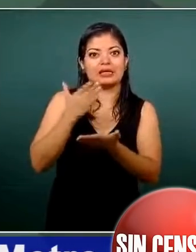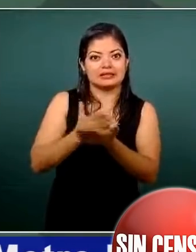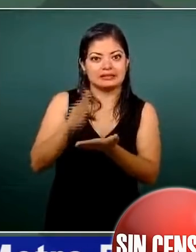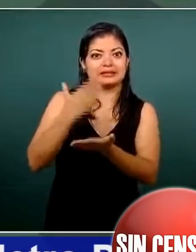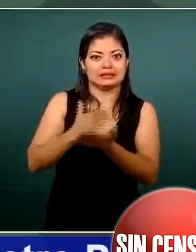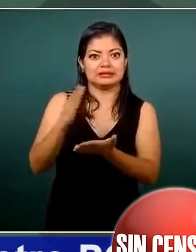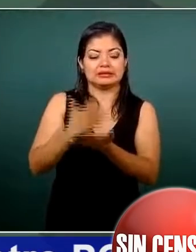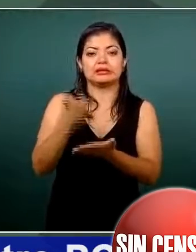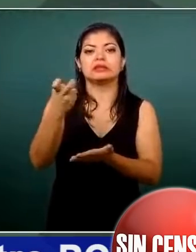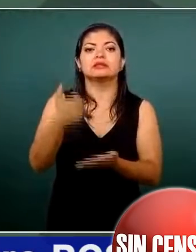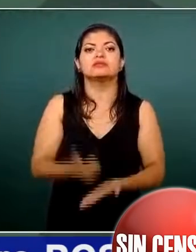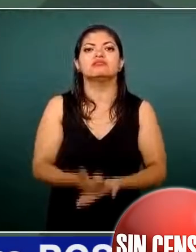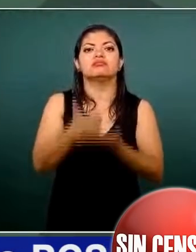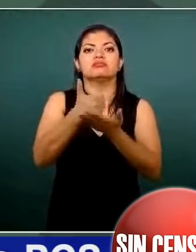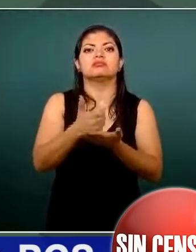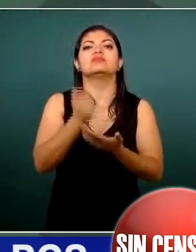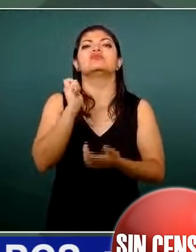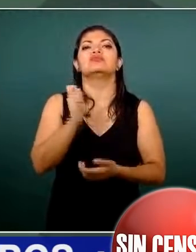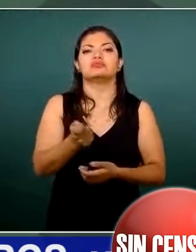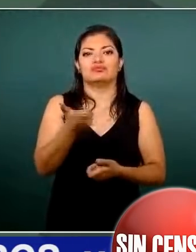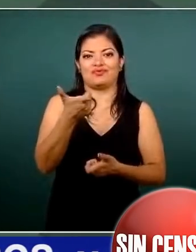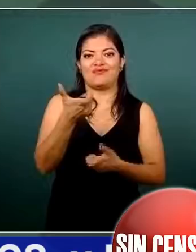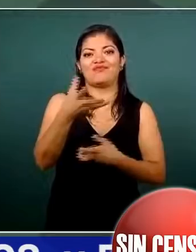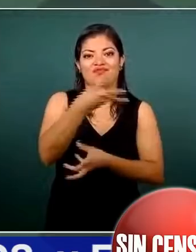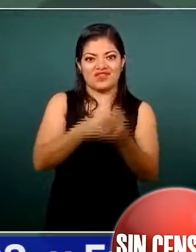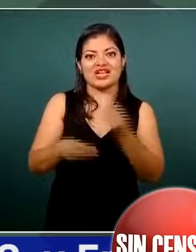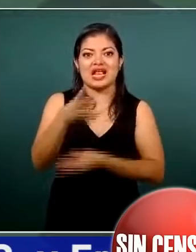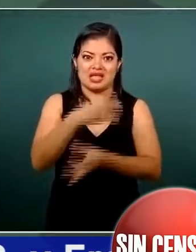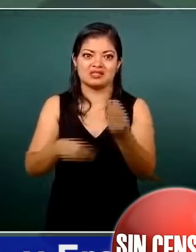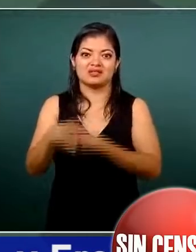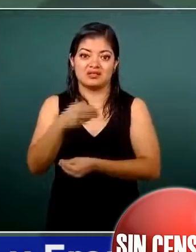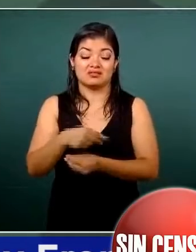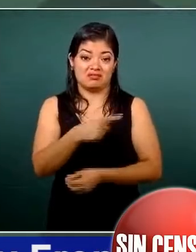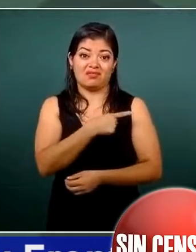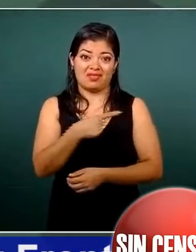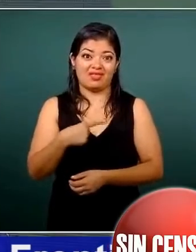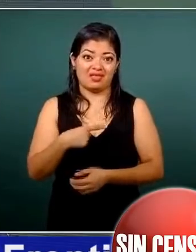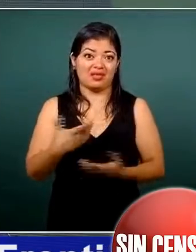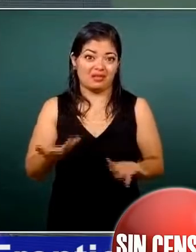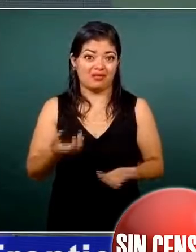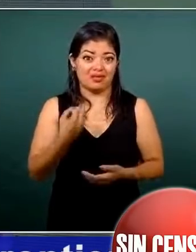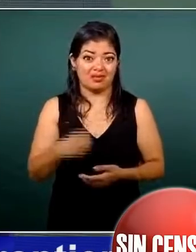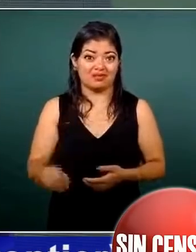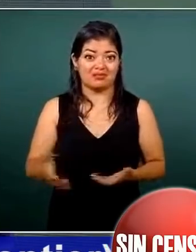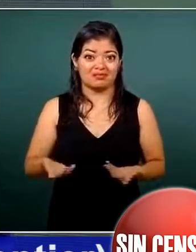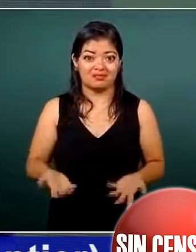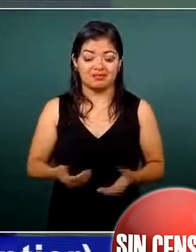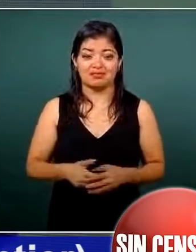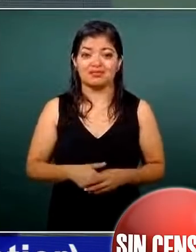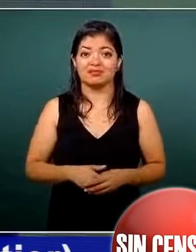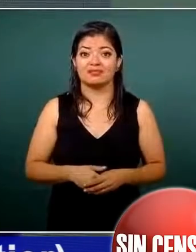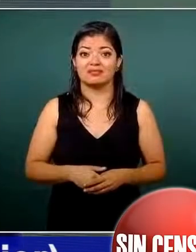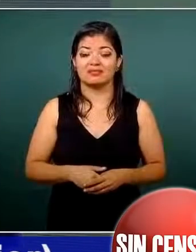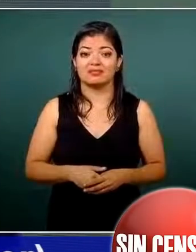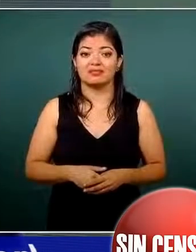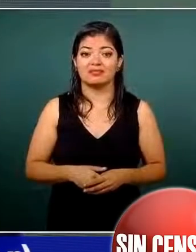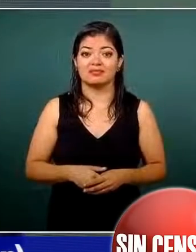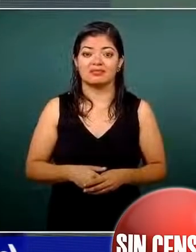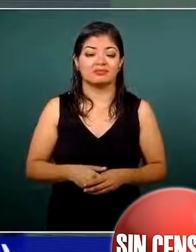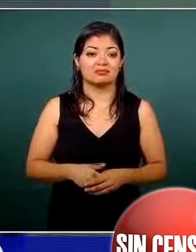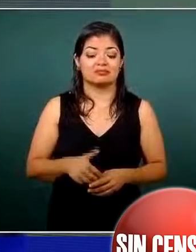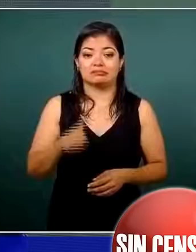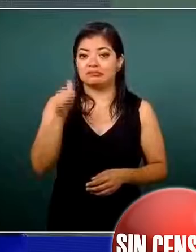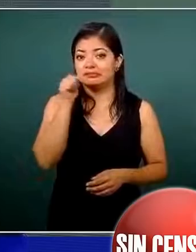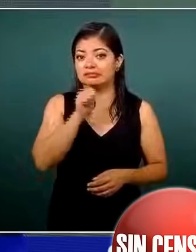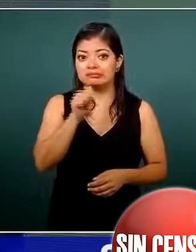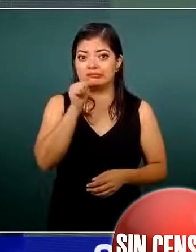un respiro a las finanzas. Hay que hacerlo, se hace en todo